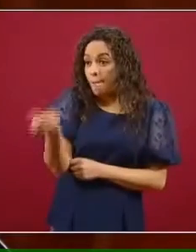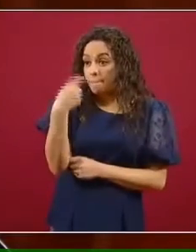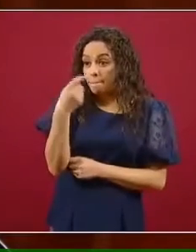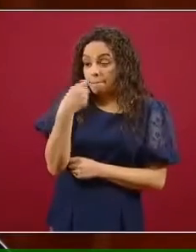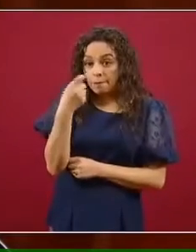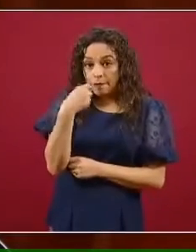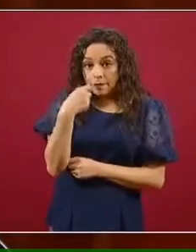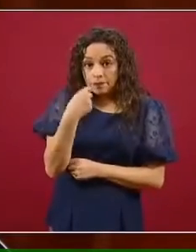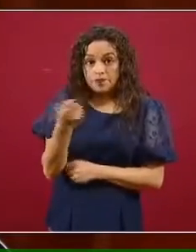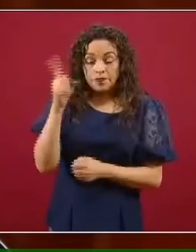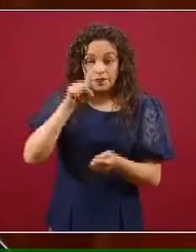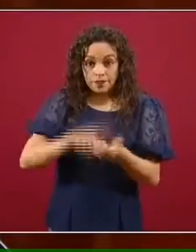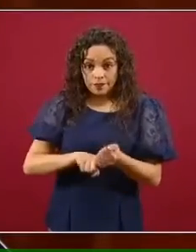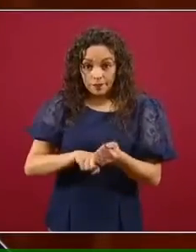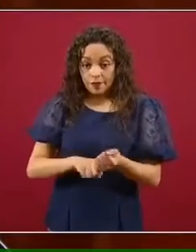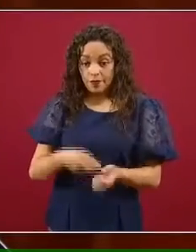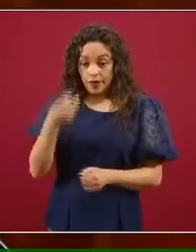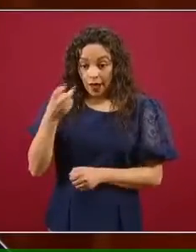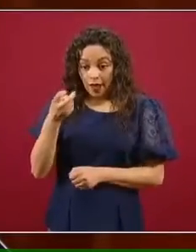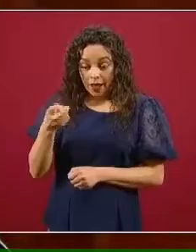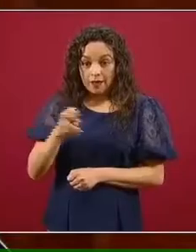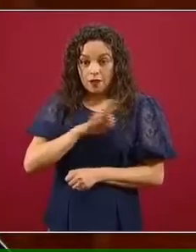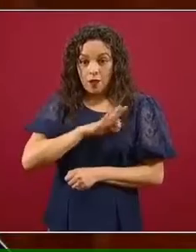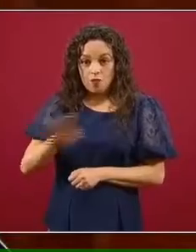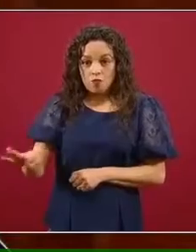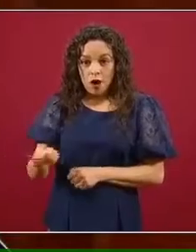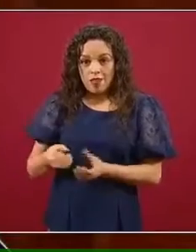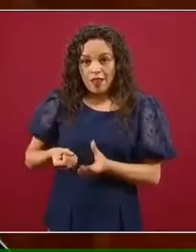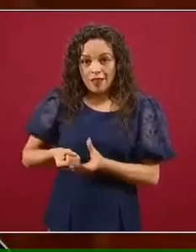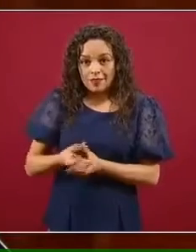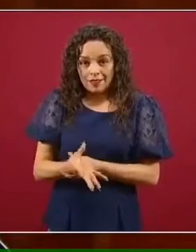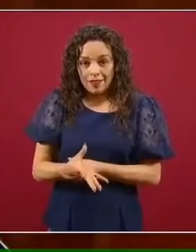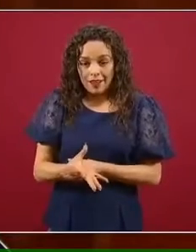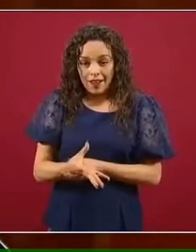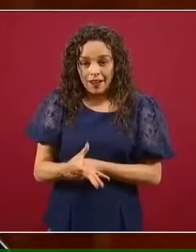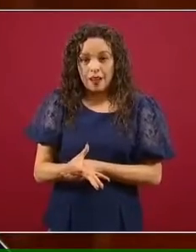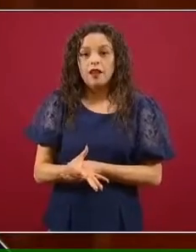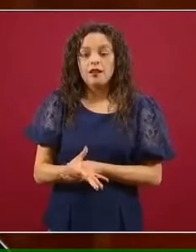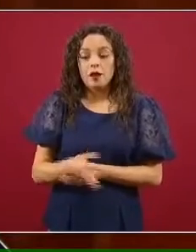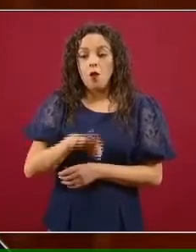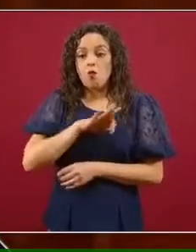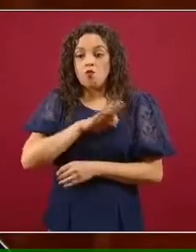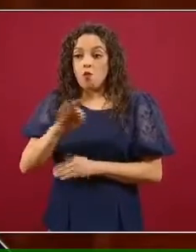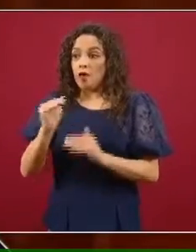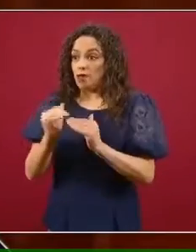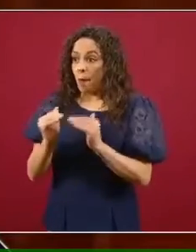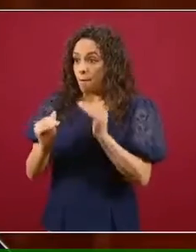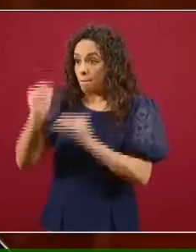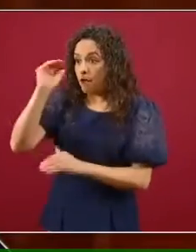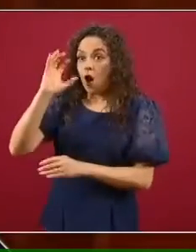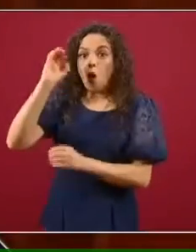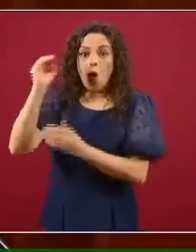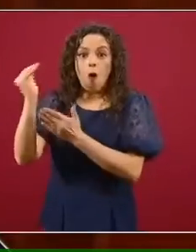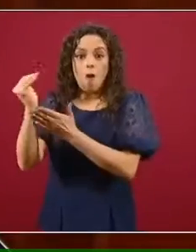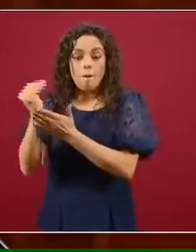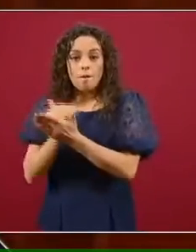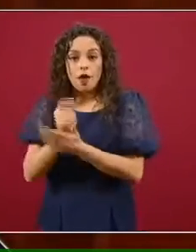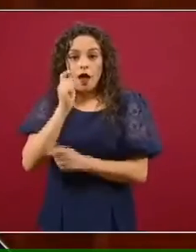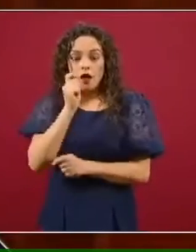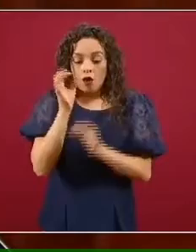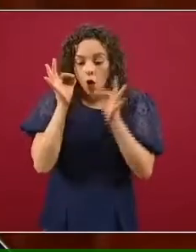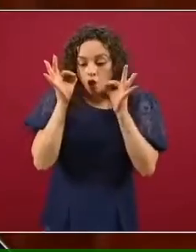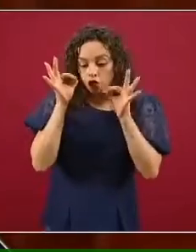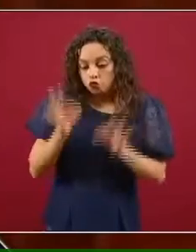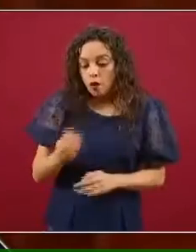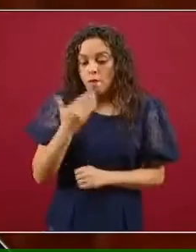se eliminan por estas vías, lo que puede condicionar es que se incrementen o disminuya la cantidad efectiva de